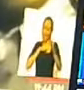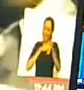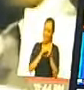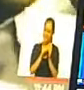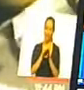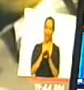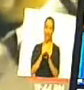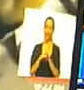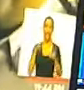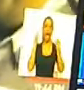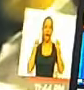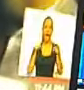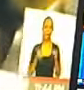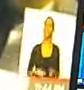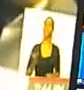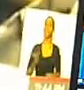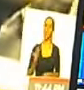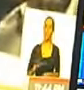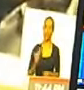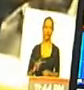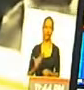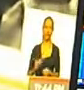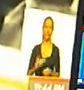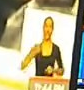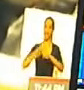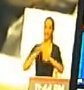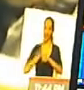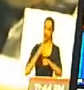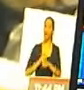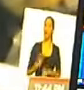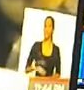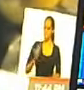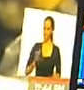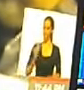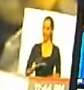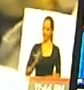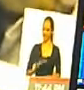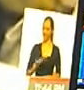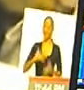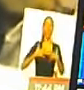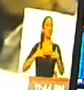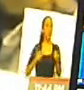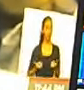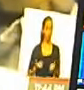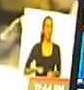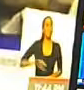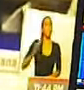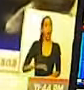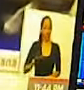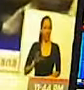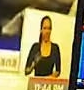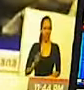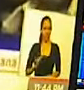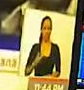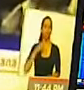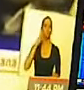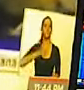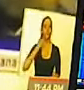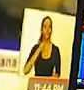el dinero es importante, el trabajo es importante, la salud es importante, la política